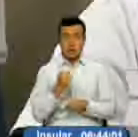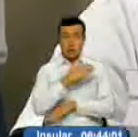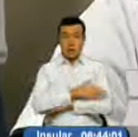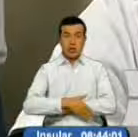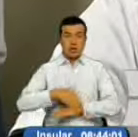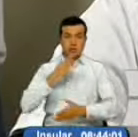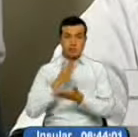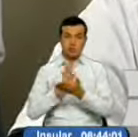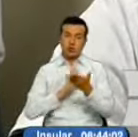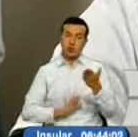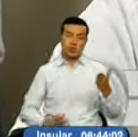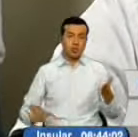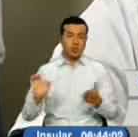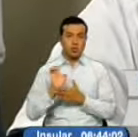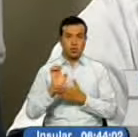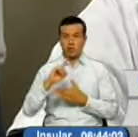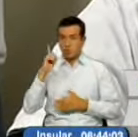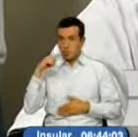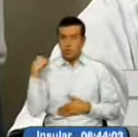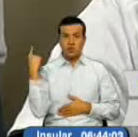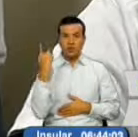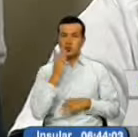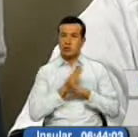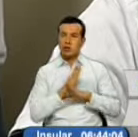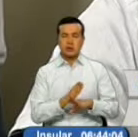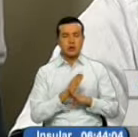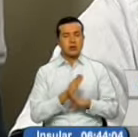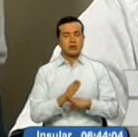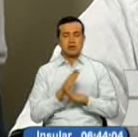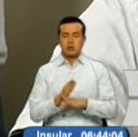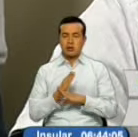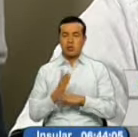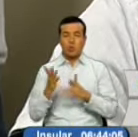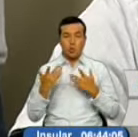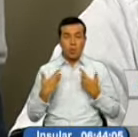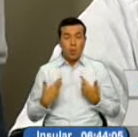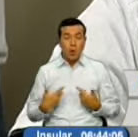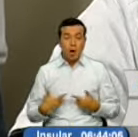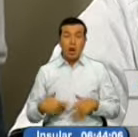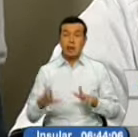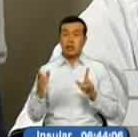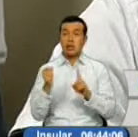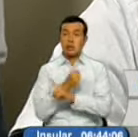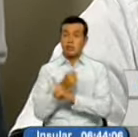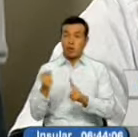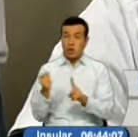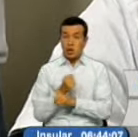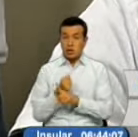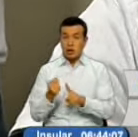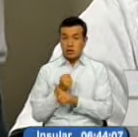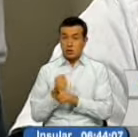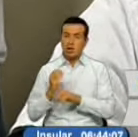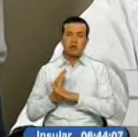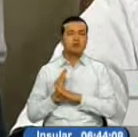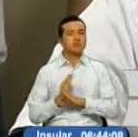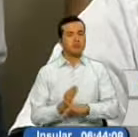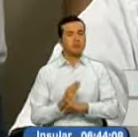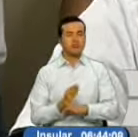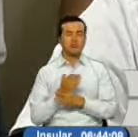social. A nivel nacional, como JRAP, rechazamos cualquier acto que incite a este tipo